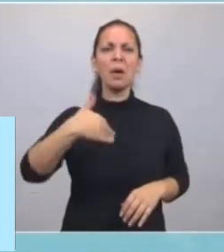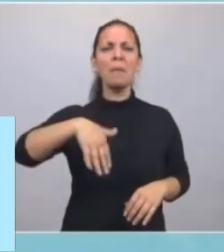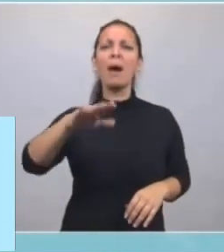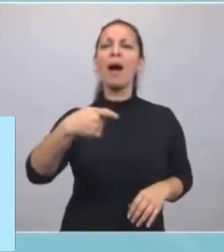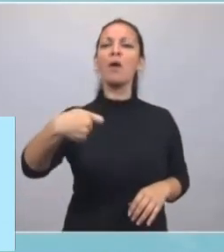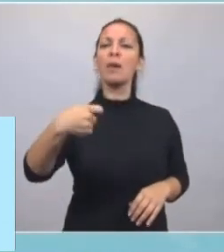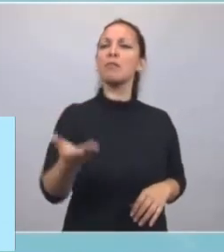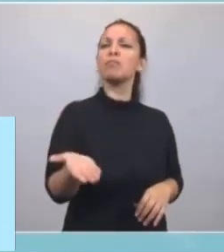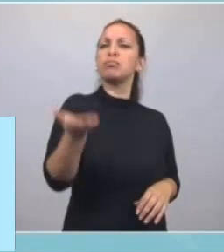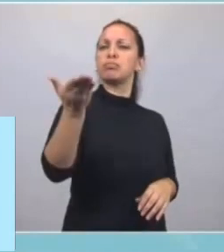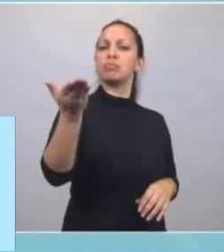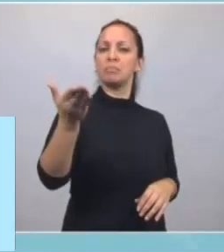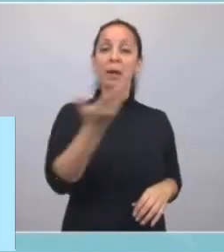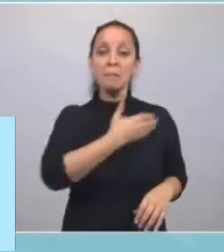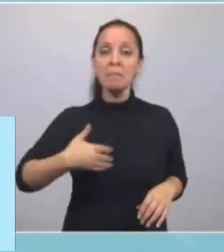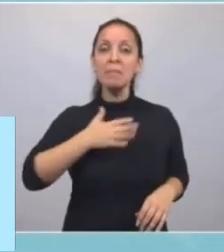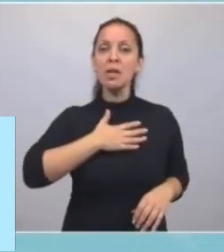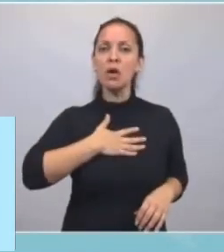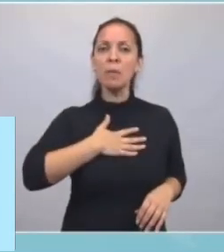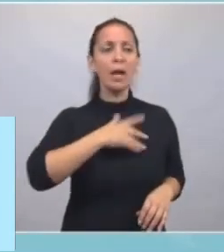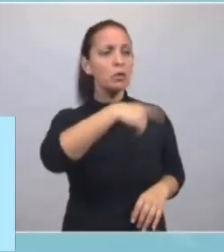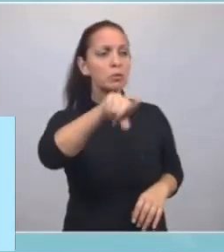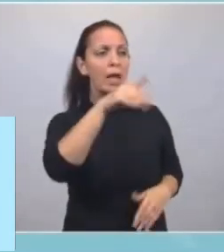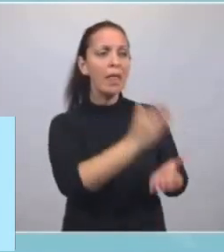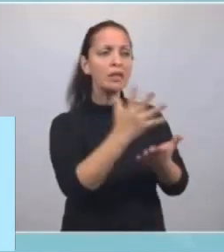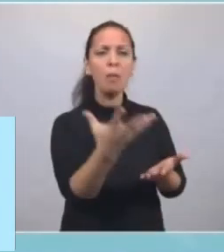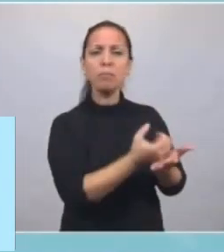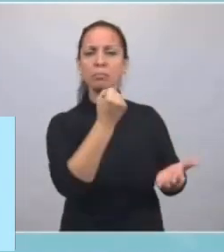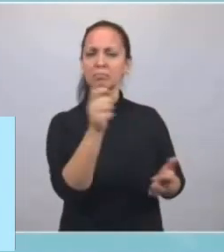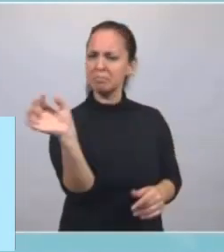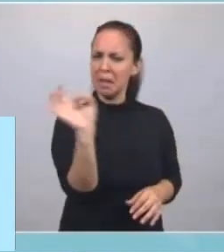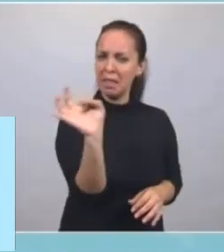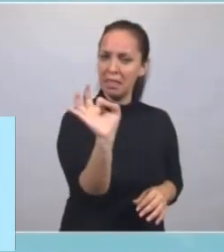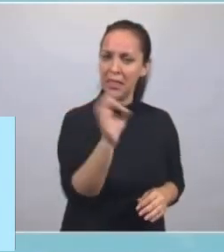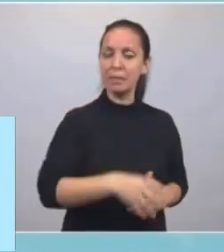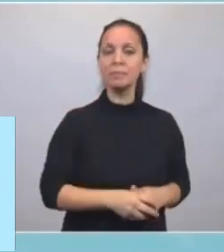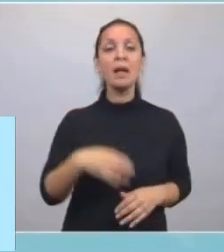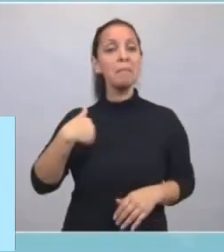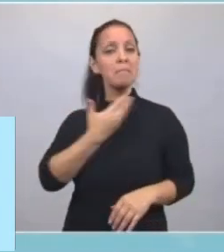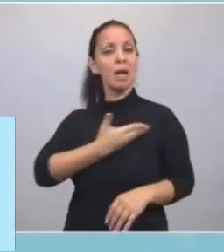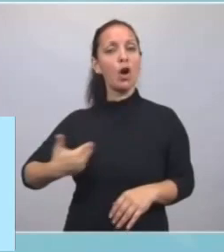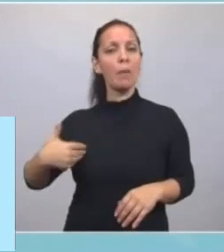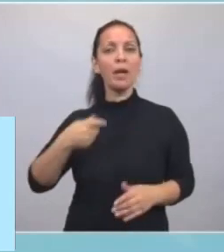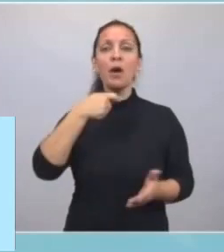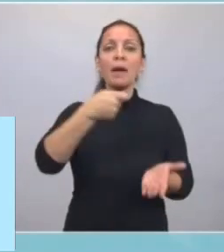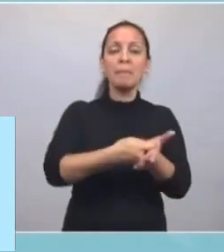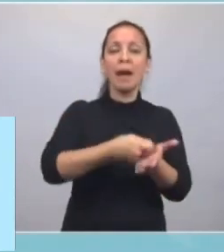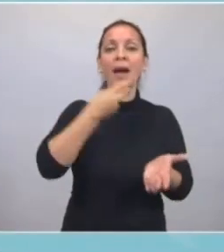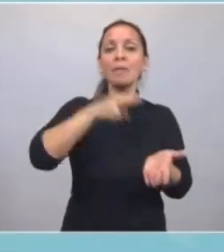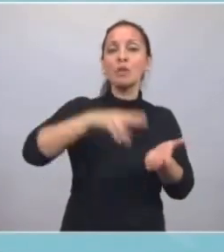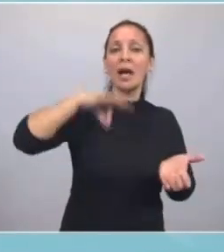jubilaciones en mi gobierno nadie va a perder ningún derecho en mi gobierno nadie va a pagar el impuesto a las